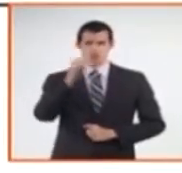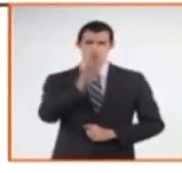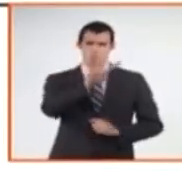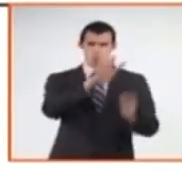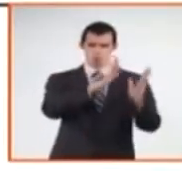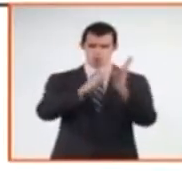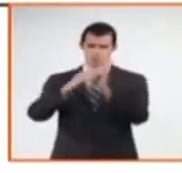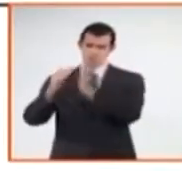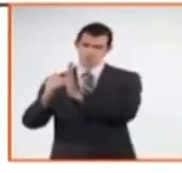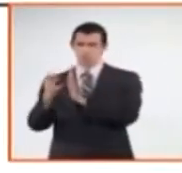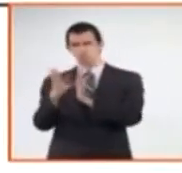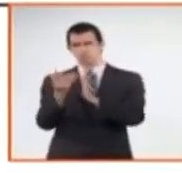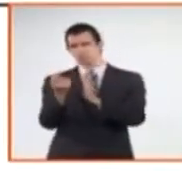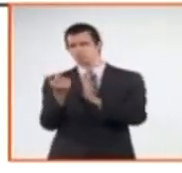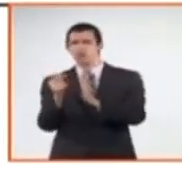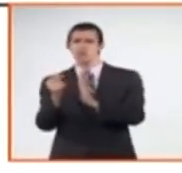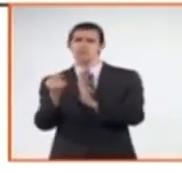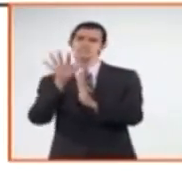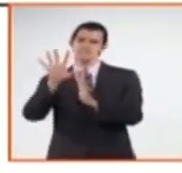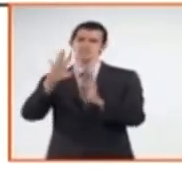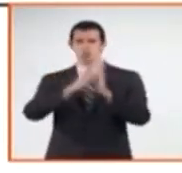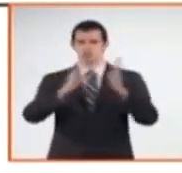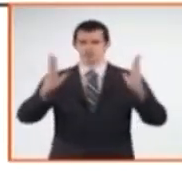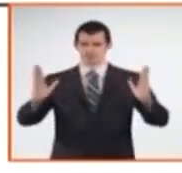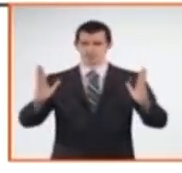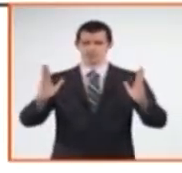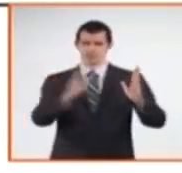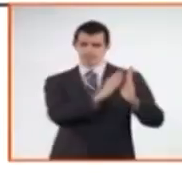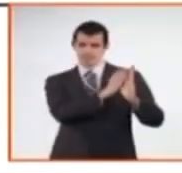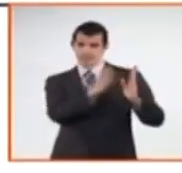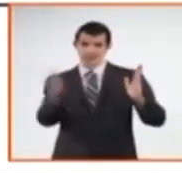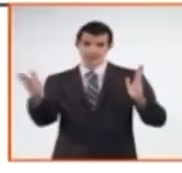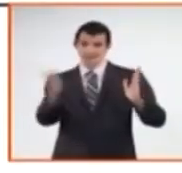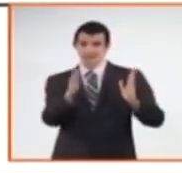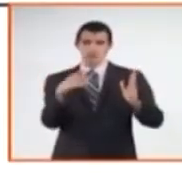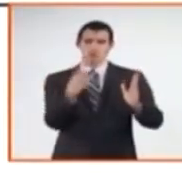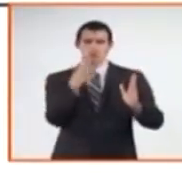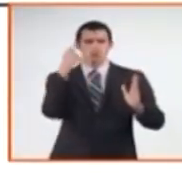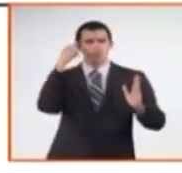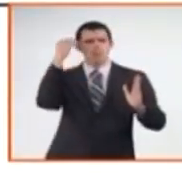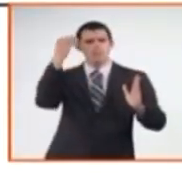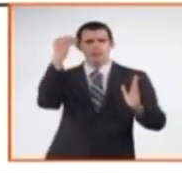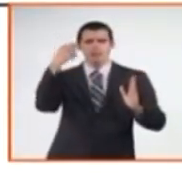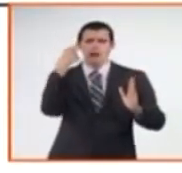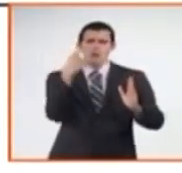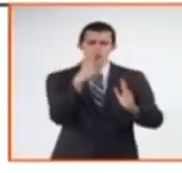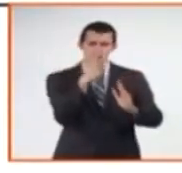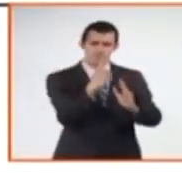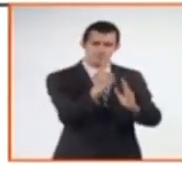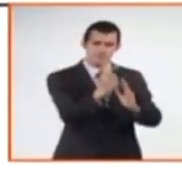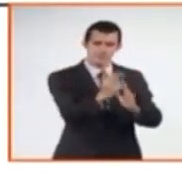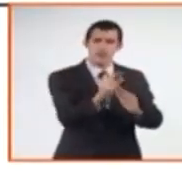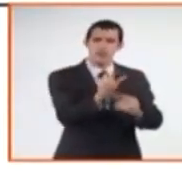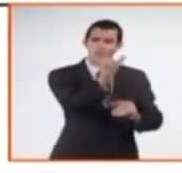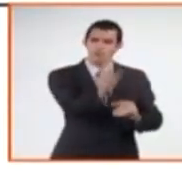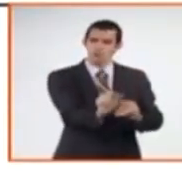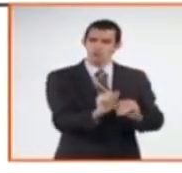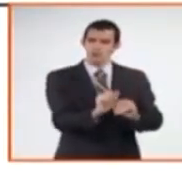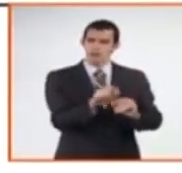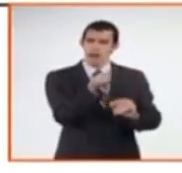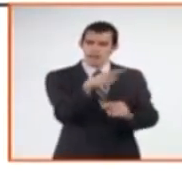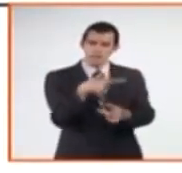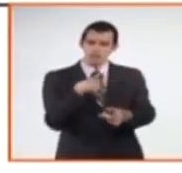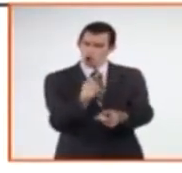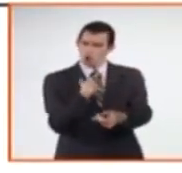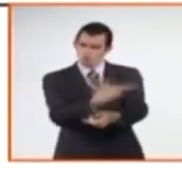estamos hablando de los títulos anticuerpo caen ligeramente pero se mantienen por encima de los